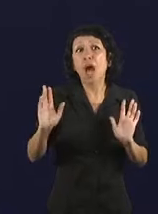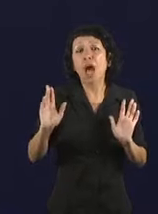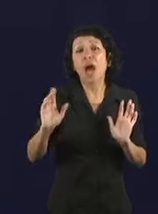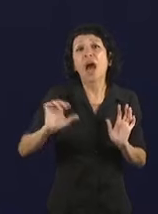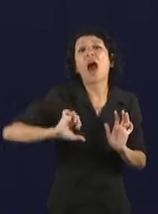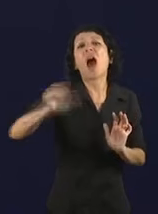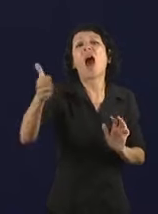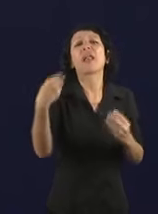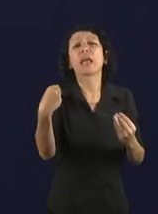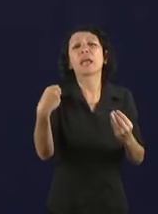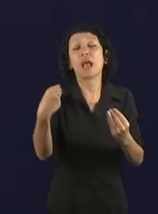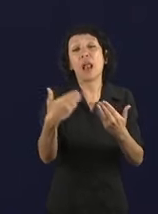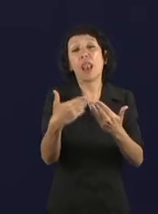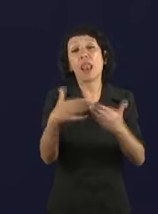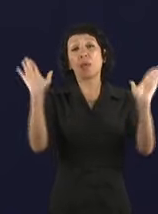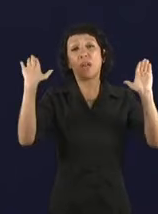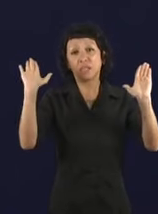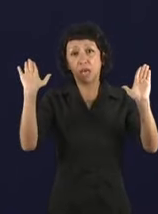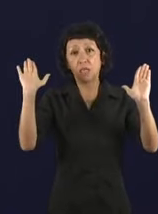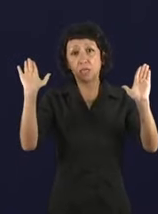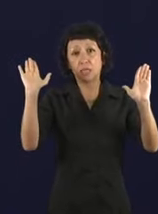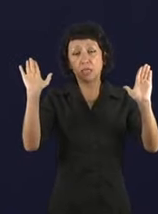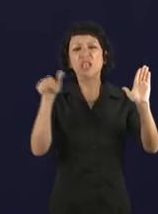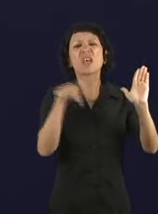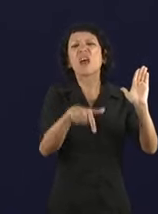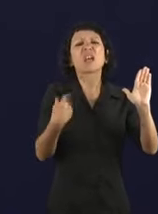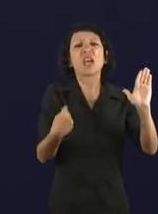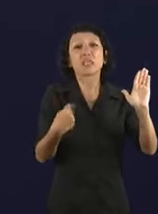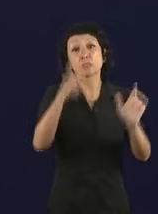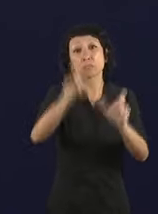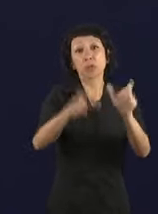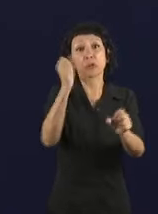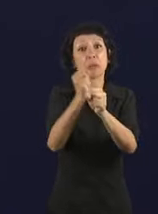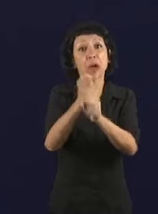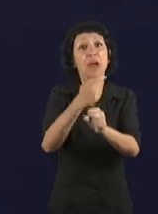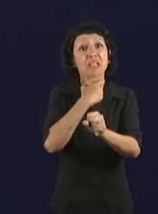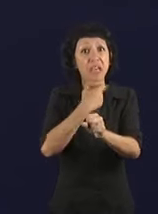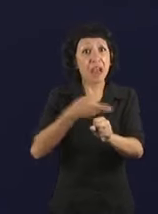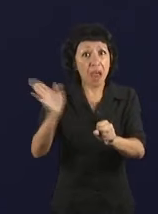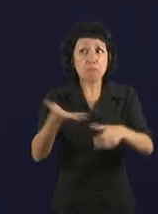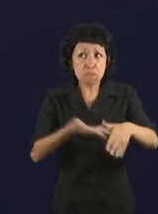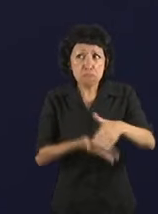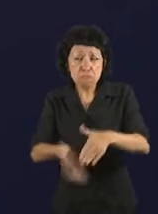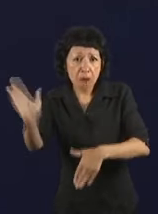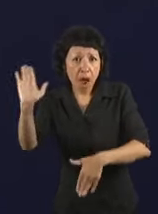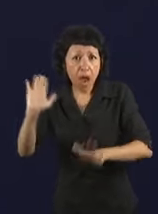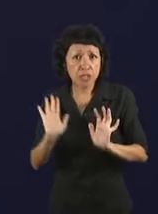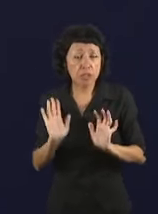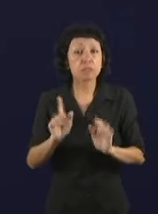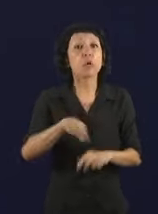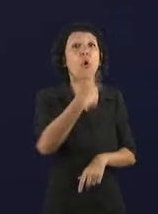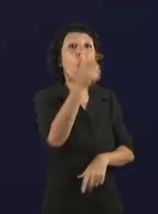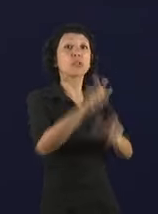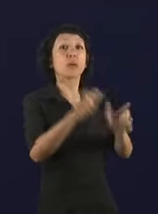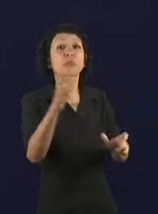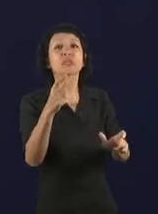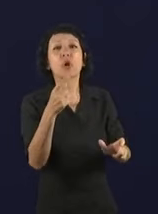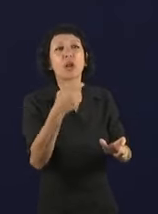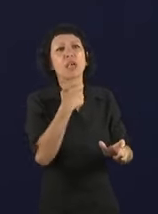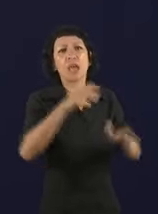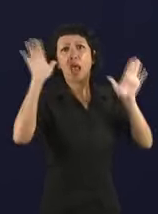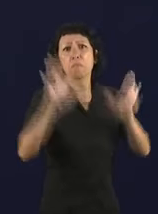esto básicamente radica en que el que quiere ir a trabajar que lo pueda hacer y el que desee parar porque está convencido de hacerlo